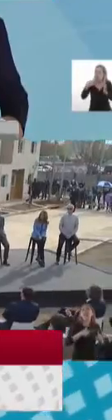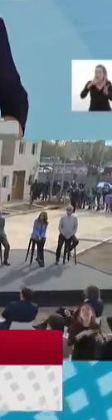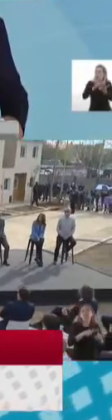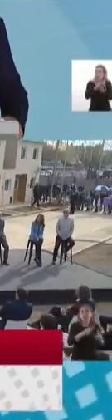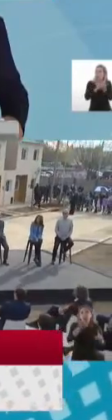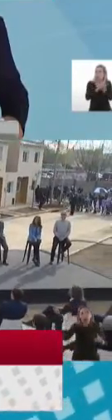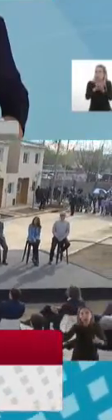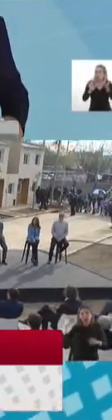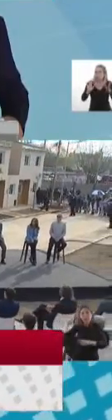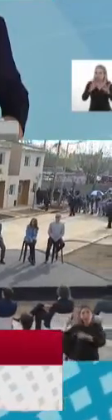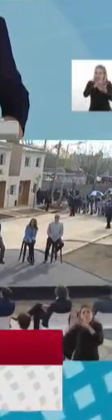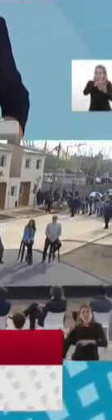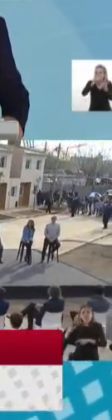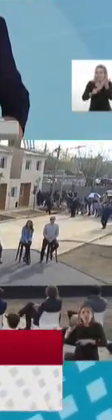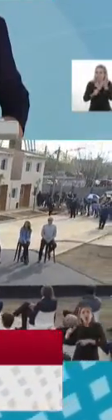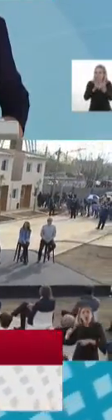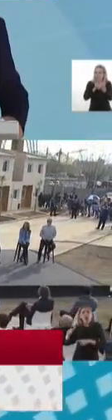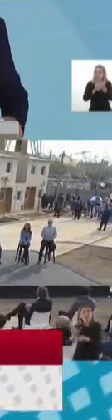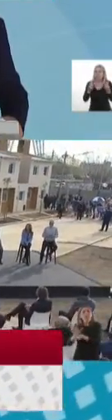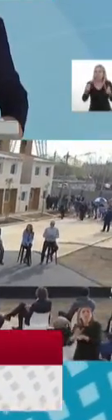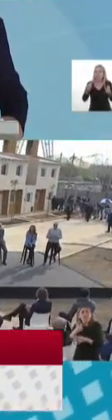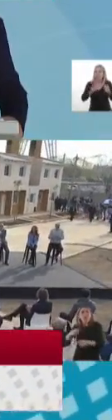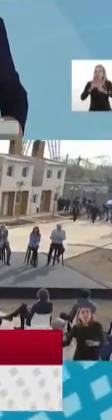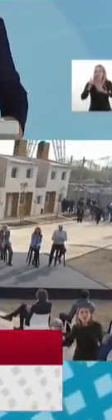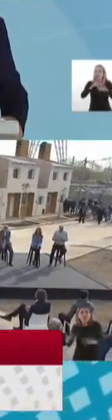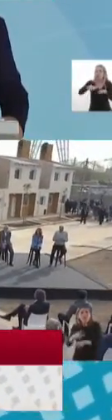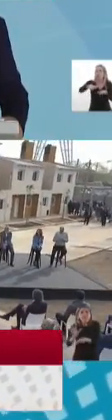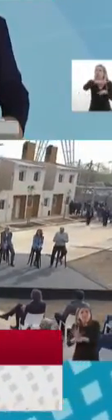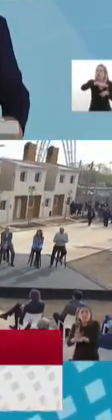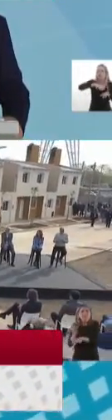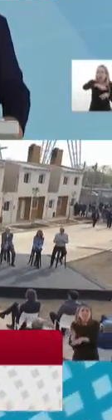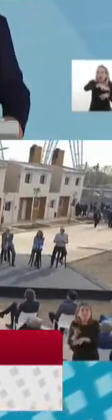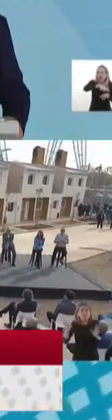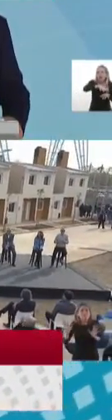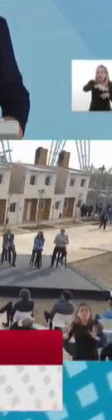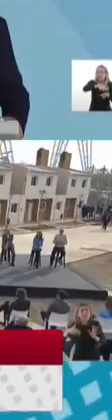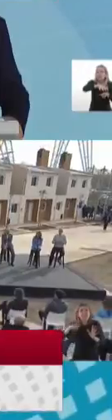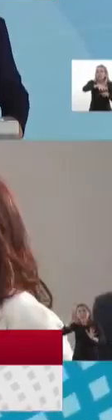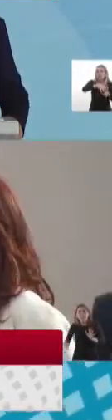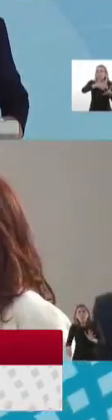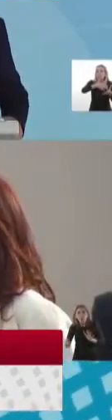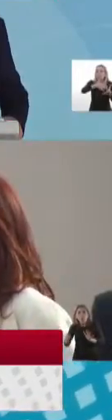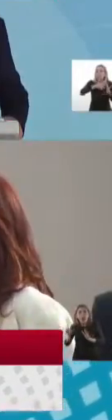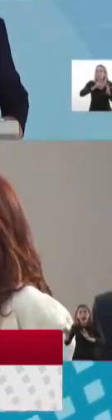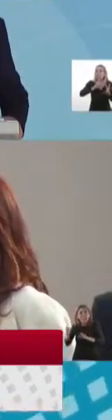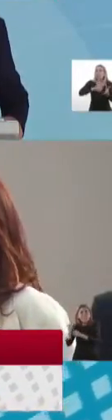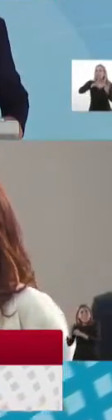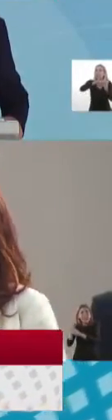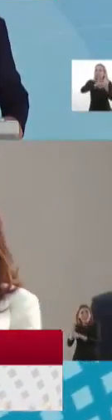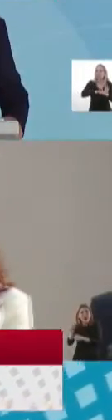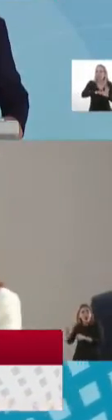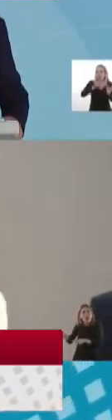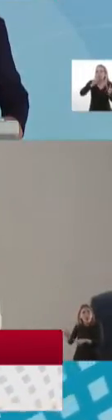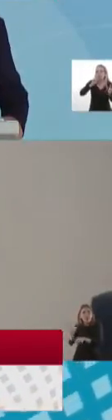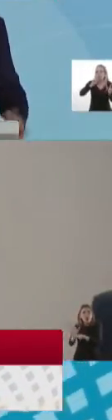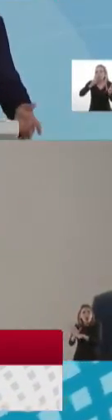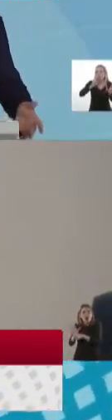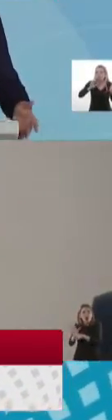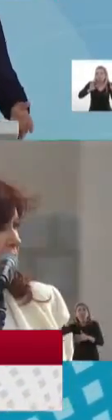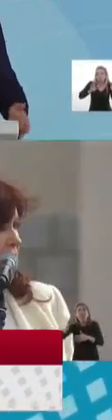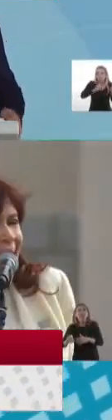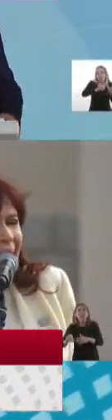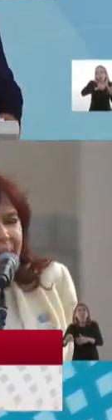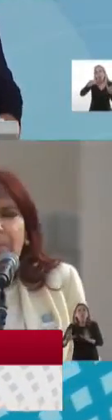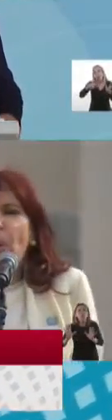por eso las elecciones terminan siempre resultados sorprendentes no sabemos nada sólo sé que no sé nada nos vamos acercando a la realidad